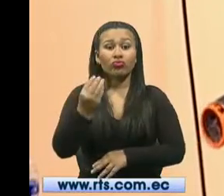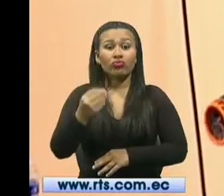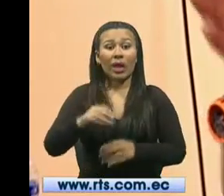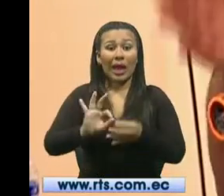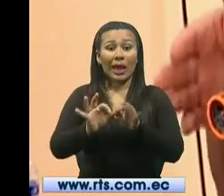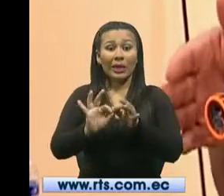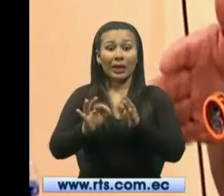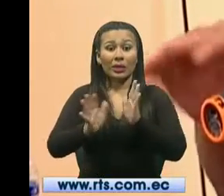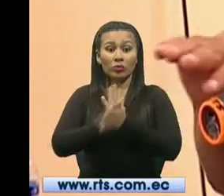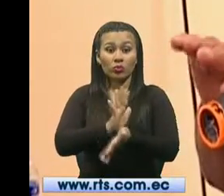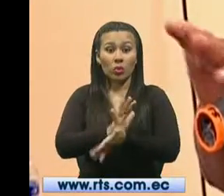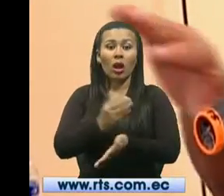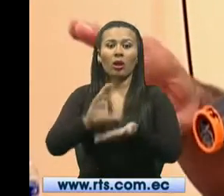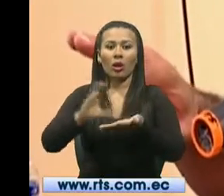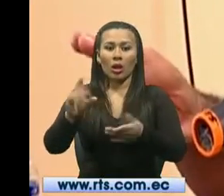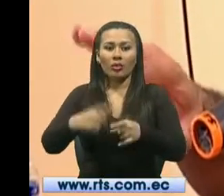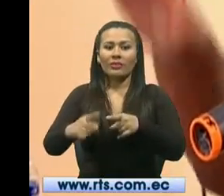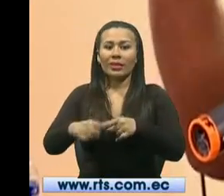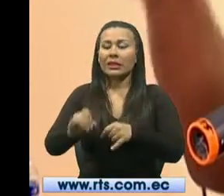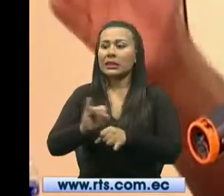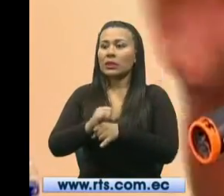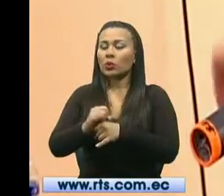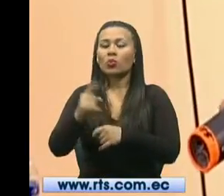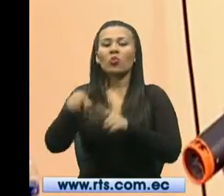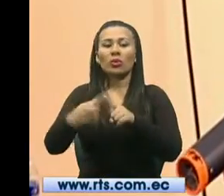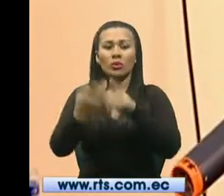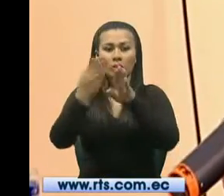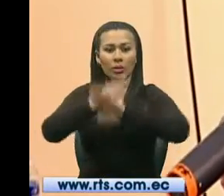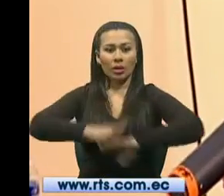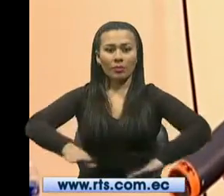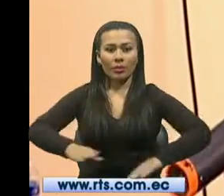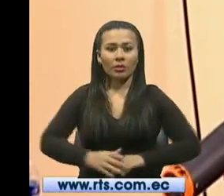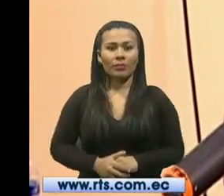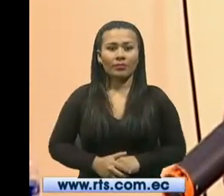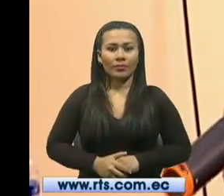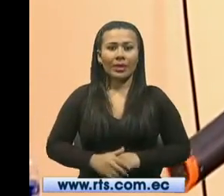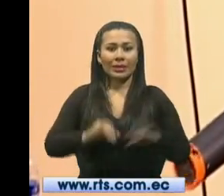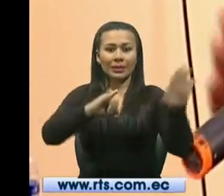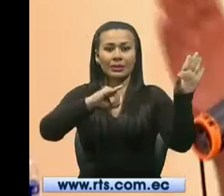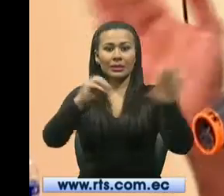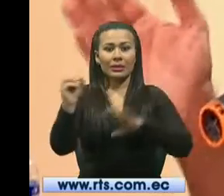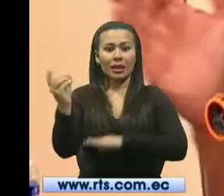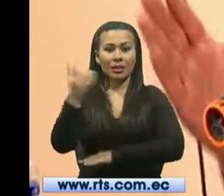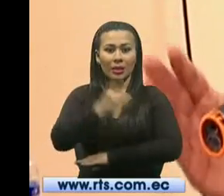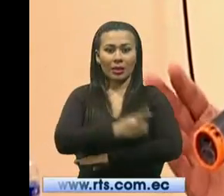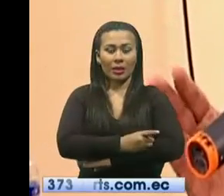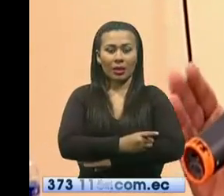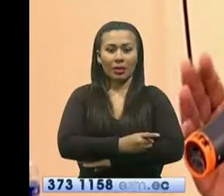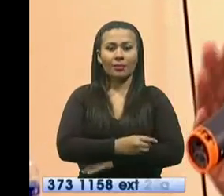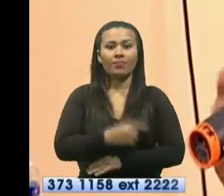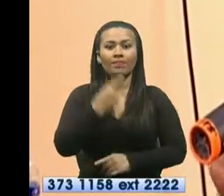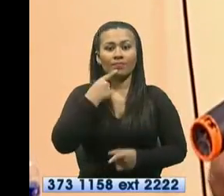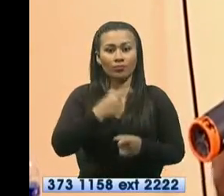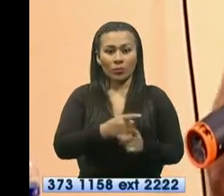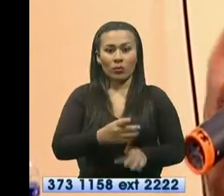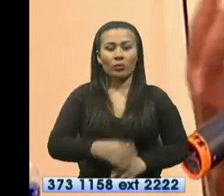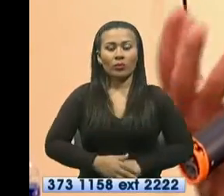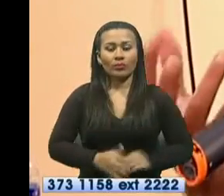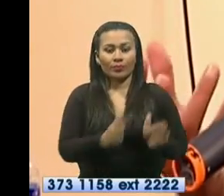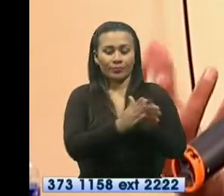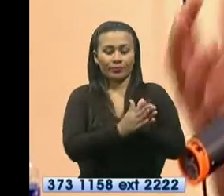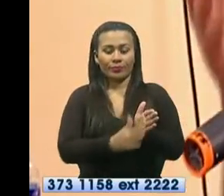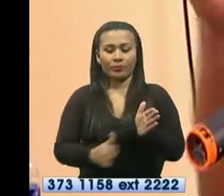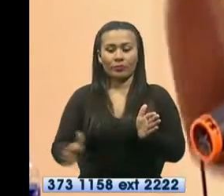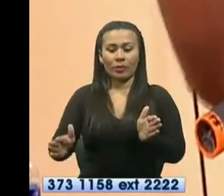la emergencia estarán completamente terminadas en 60 días. Mientras eso sucede, vamos